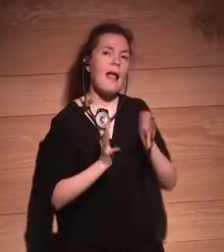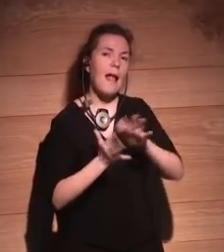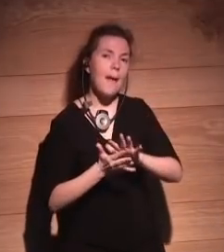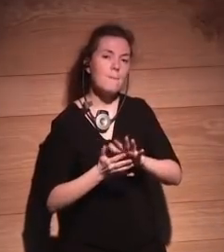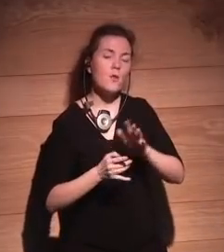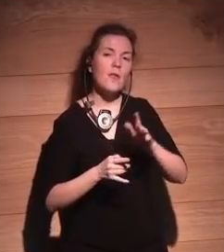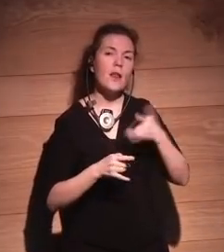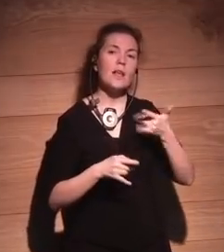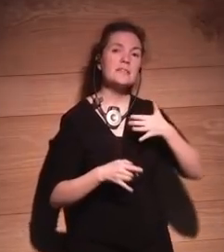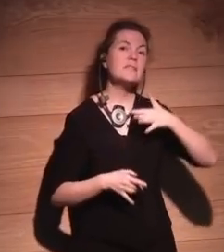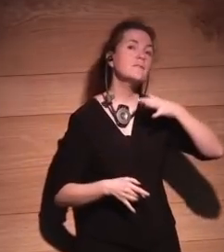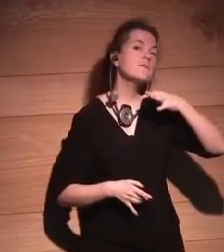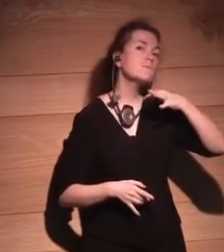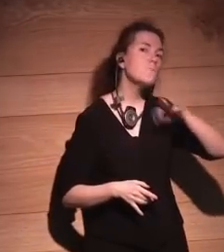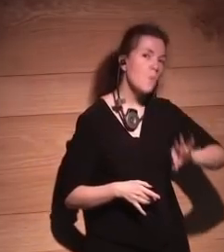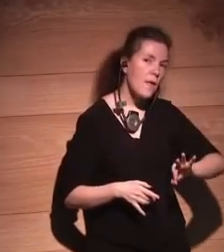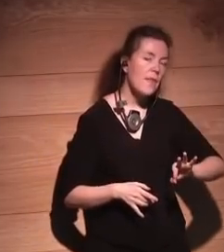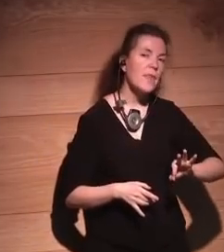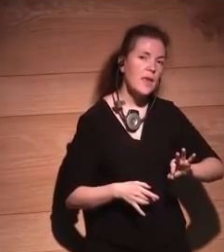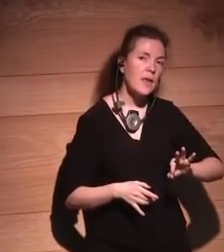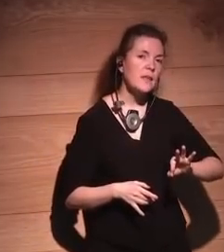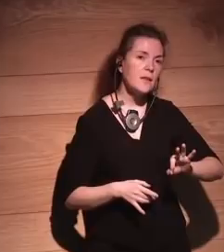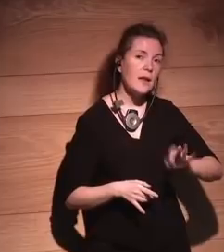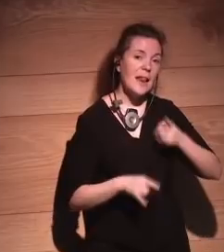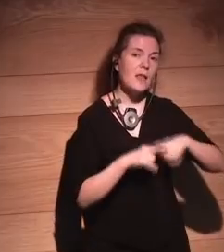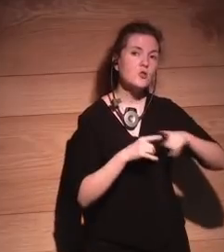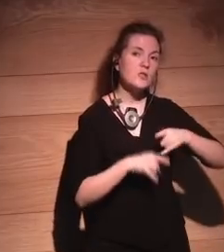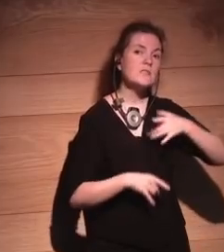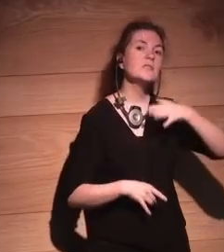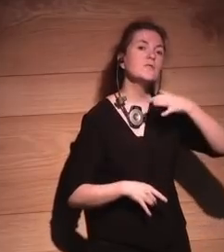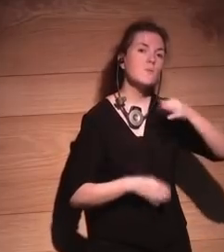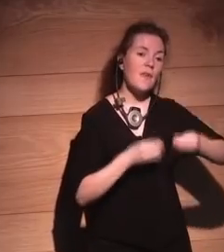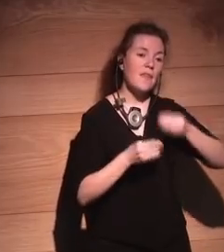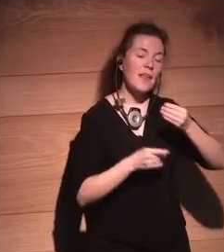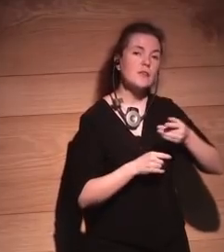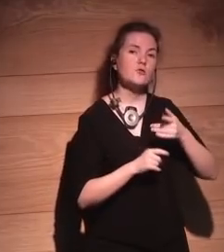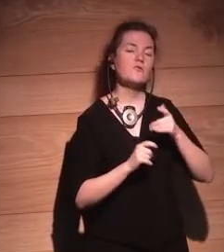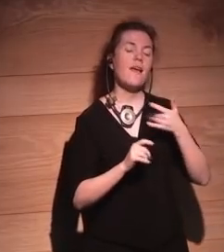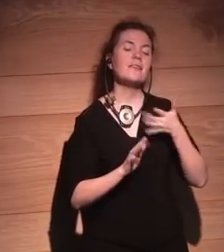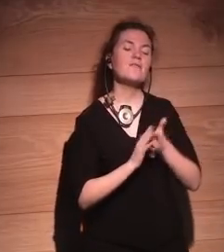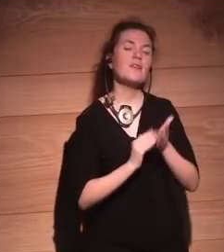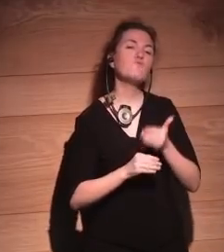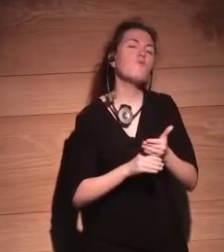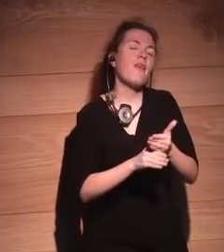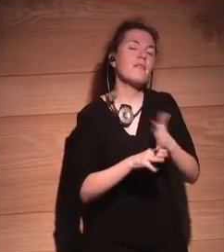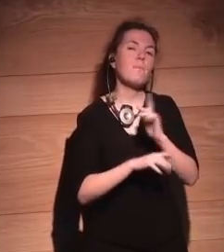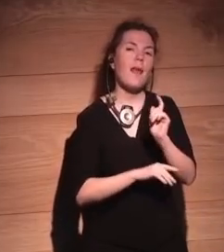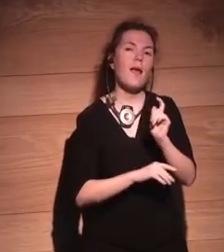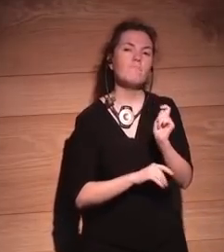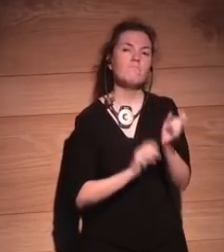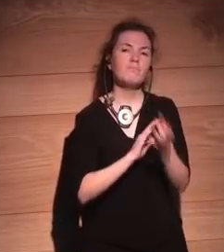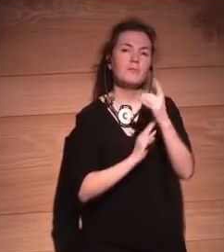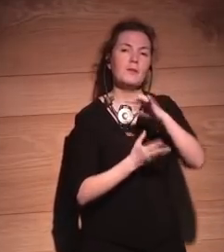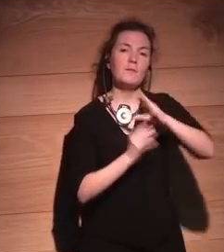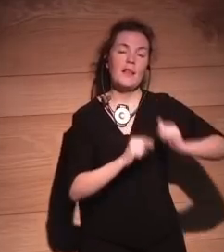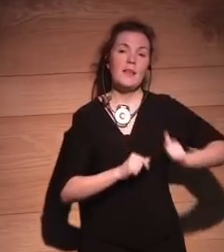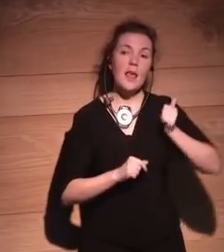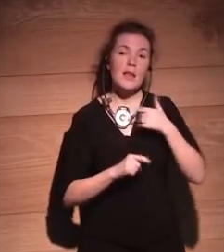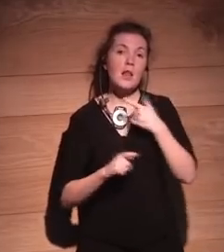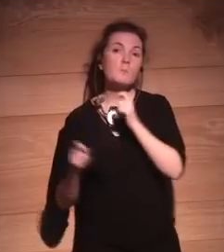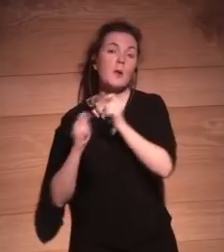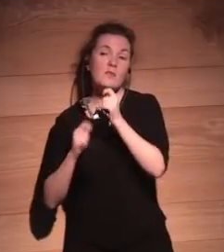lo verosímil. Las cosas son verosímiles, con eso llega para hacer una fake news. Y los periodistas que ni saben distinguir las